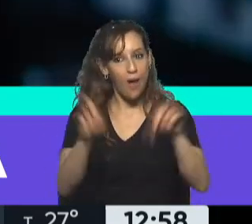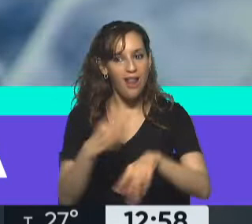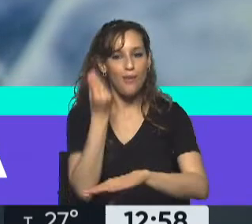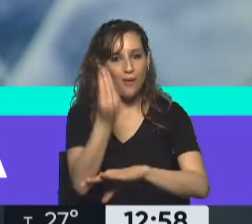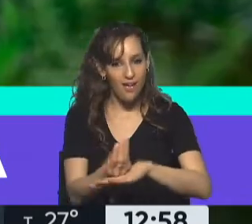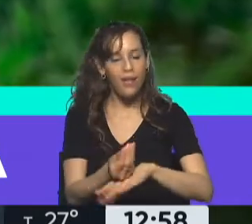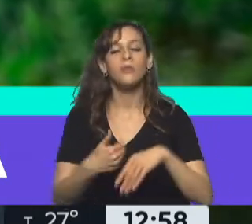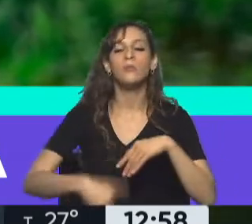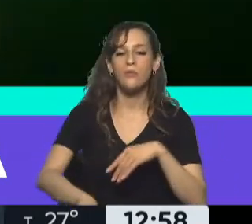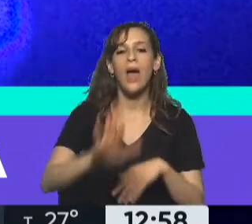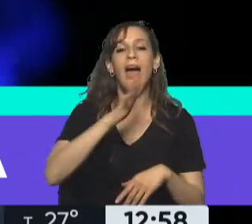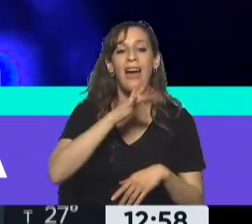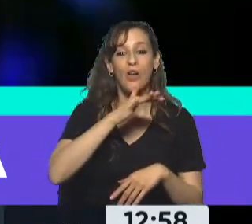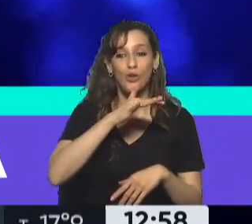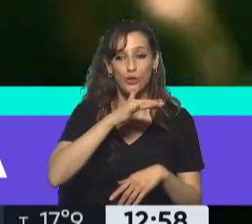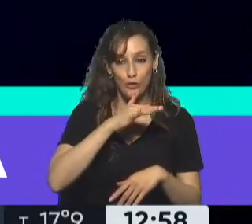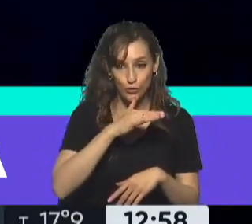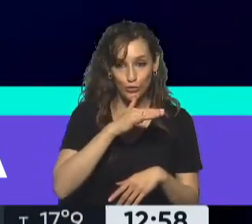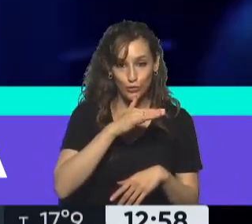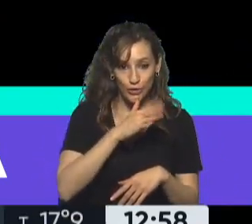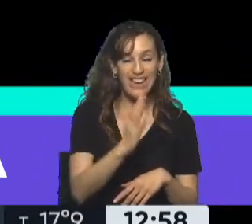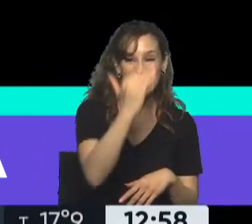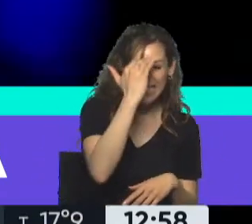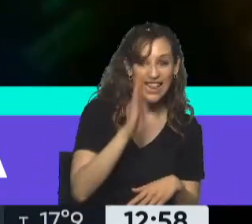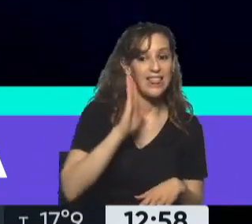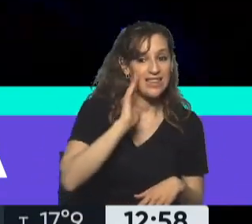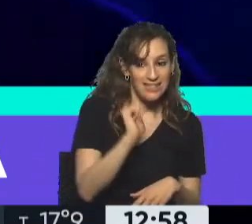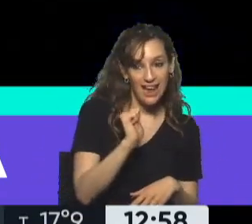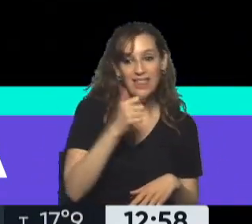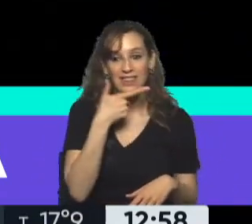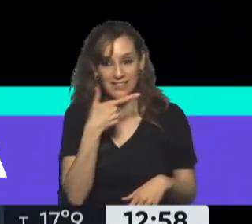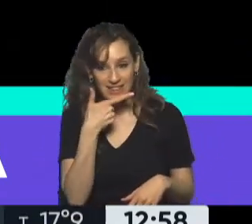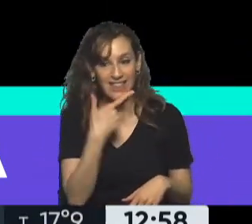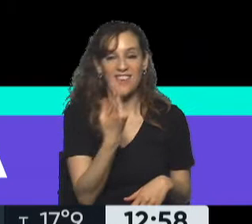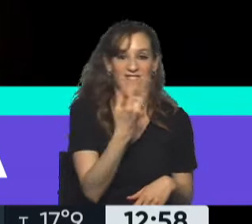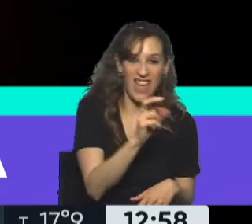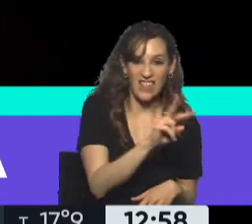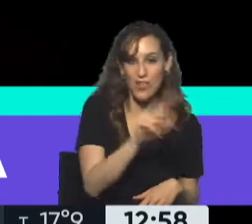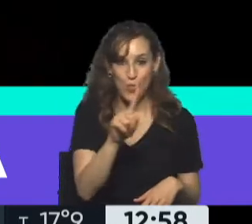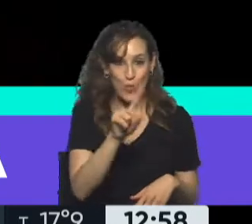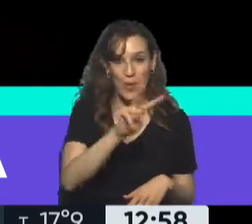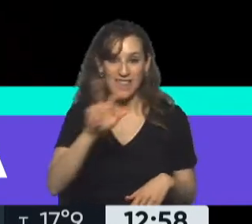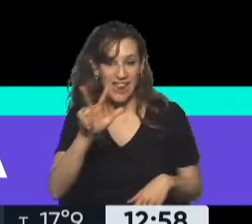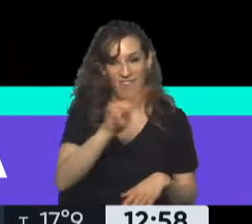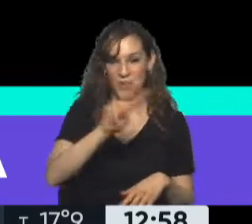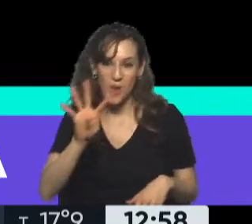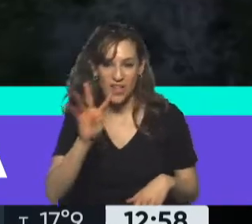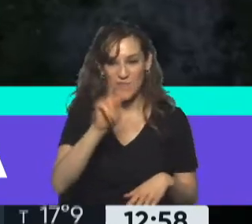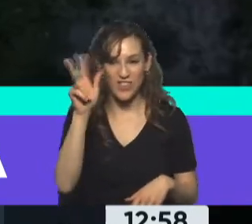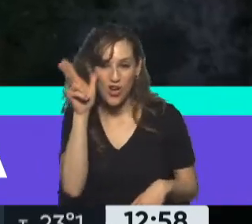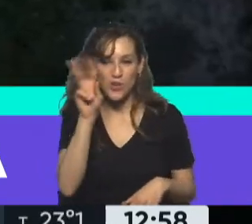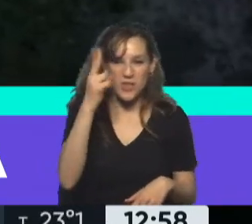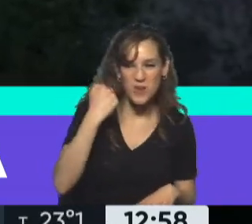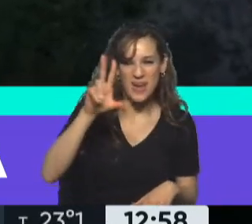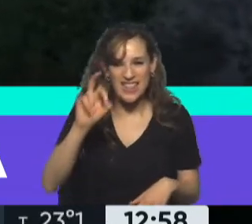está pautado para el día 14, 15, 16, 17. 20, 21, 23, 24 y sigue 28, 29,